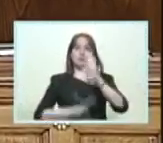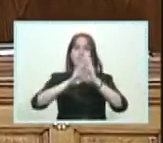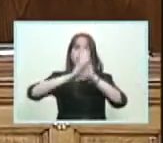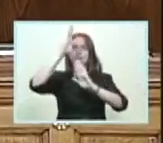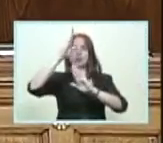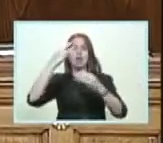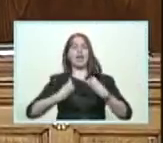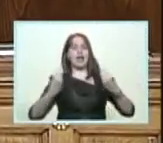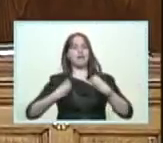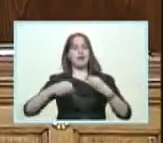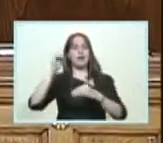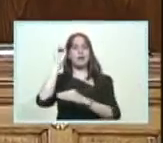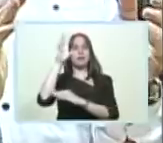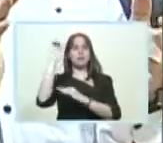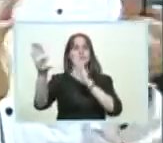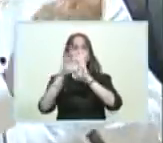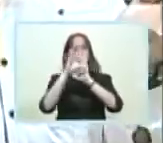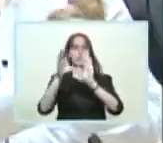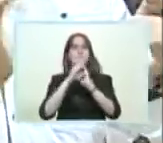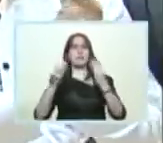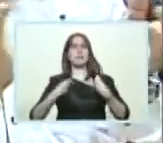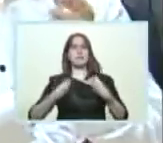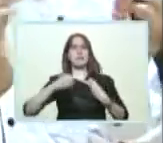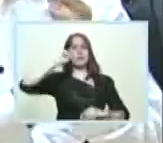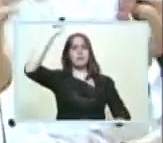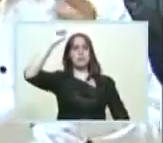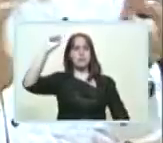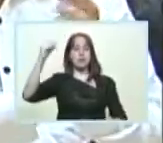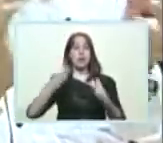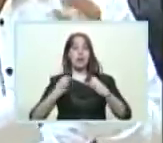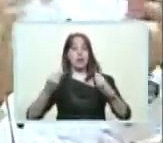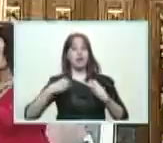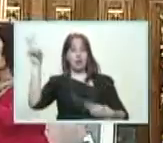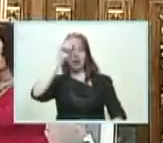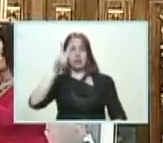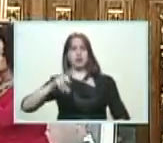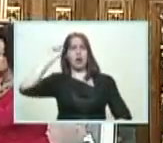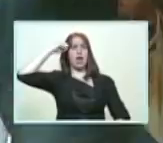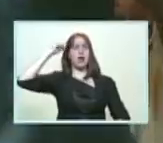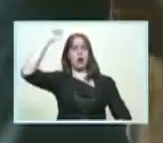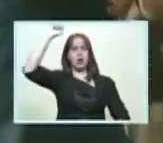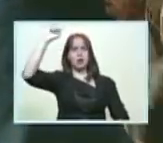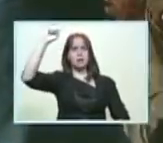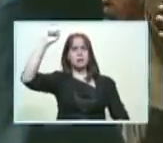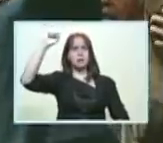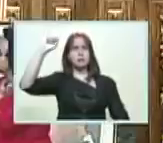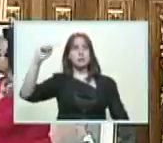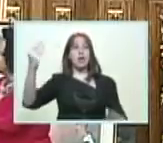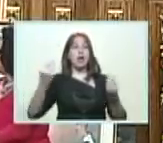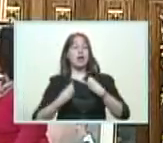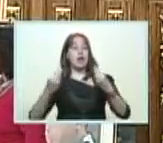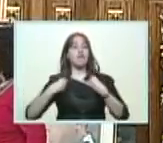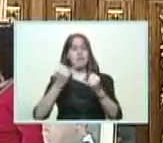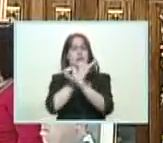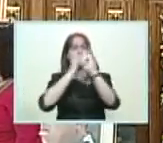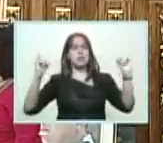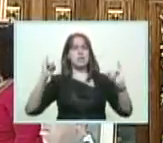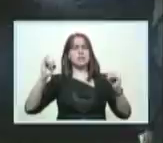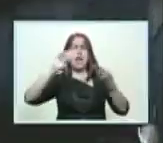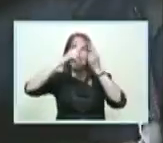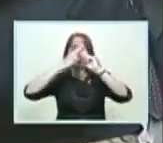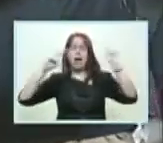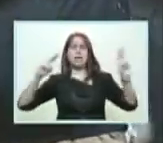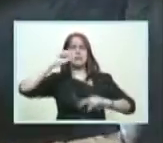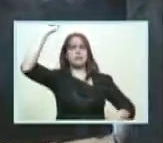Asamblea Nacional Constituyente! ¡Viva! ¡Que viva la Venezuela heroica! ¡Viva! ¡Que viva la independencia y la paz!